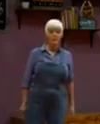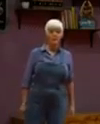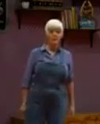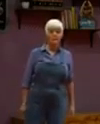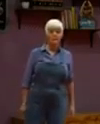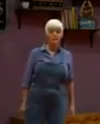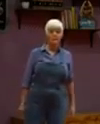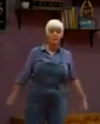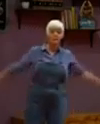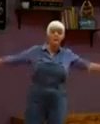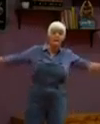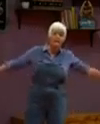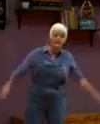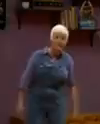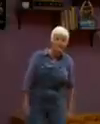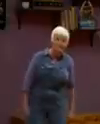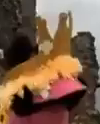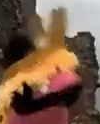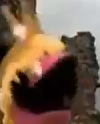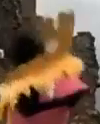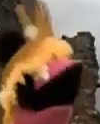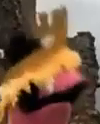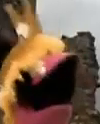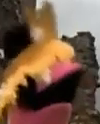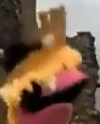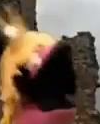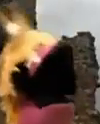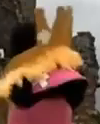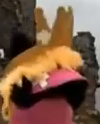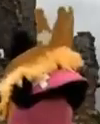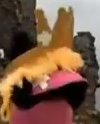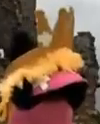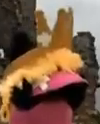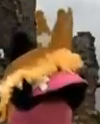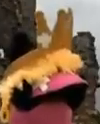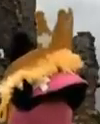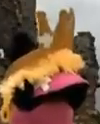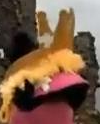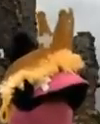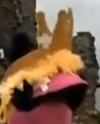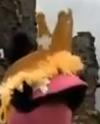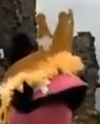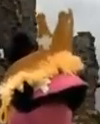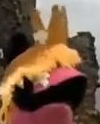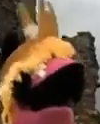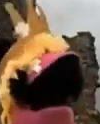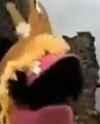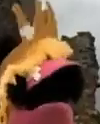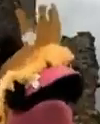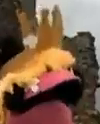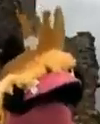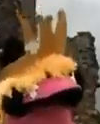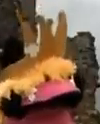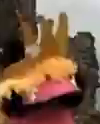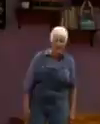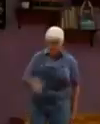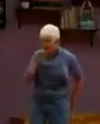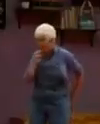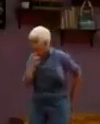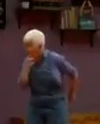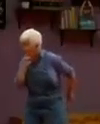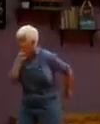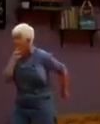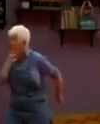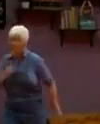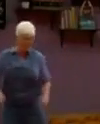Se fueron, pero fracasaron. Fracasamos mucho. ¡Auch!